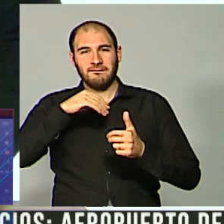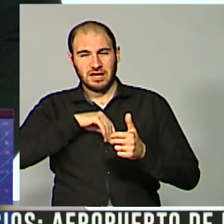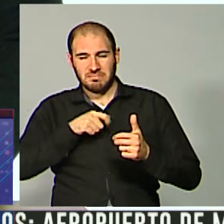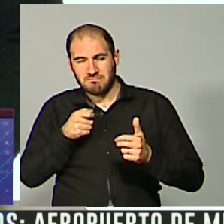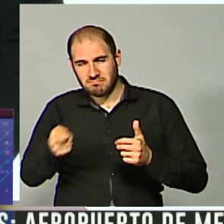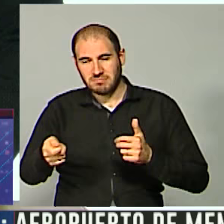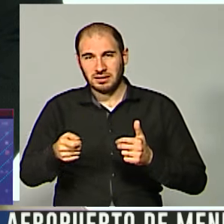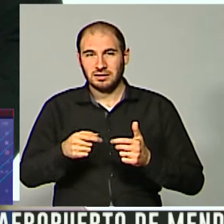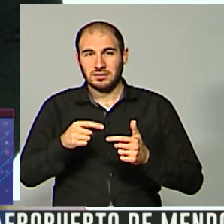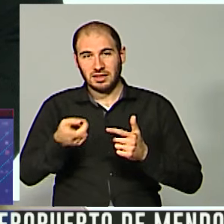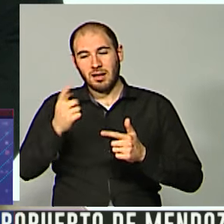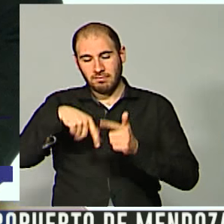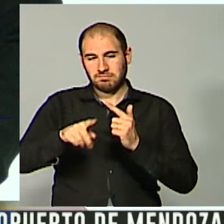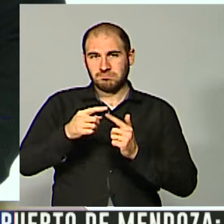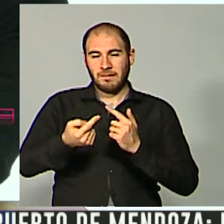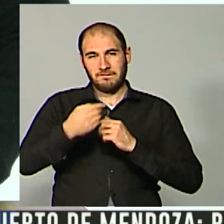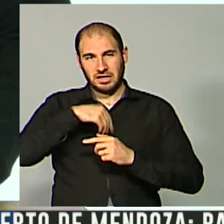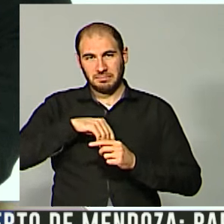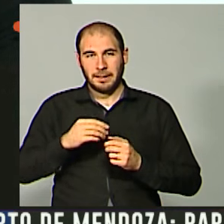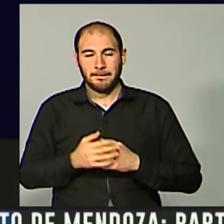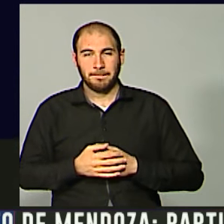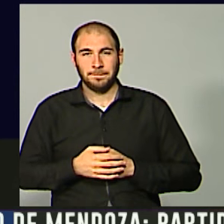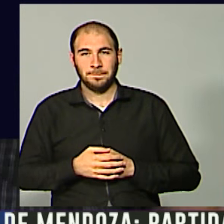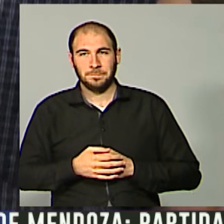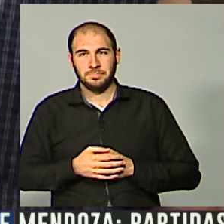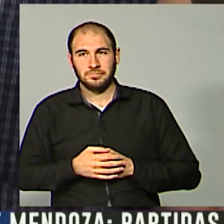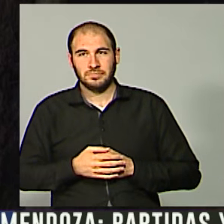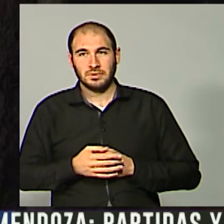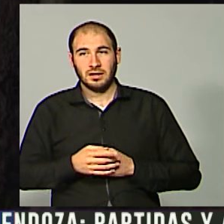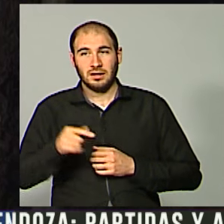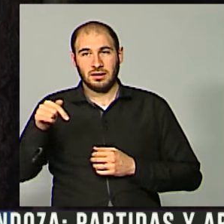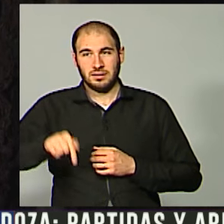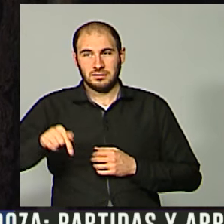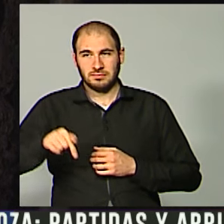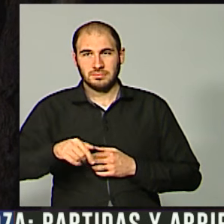y que termina siendo la víctima concretamente. Pero en este caso